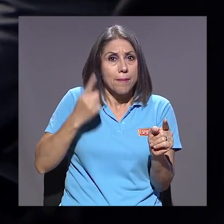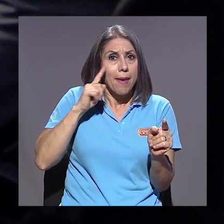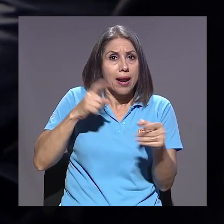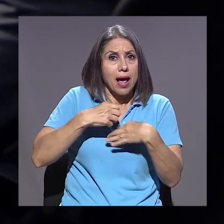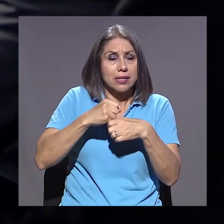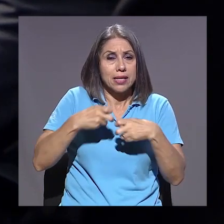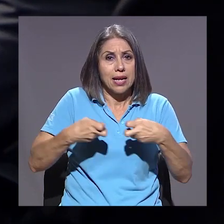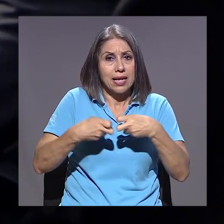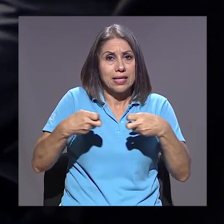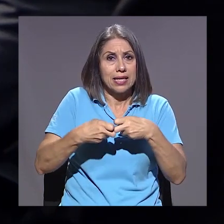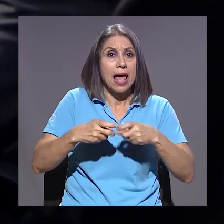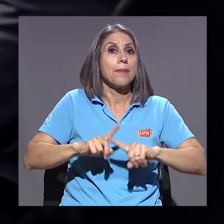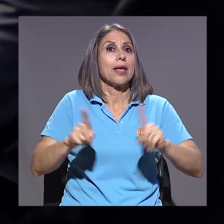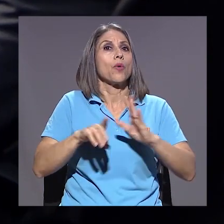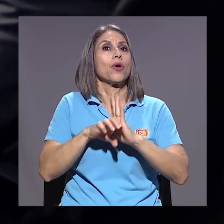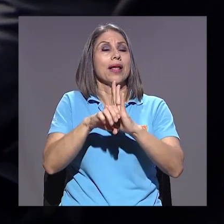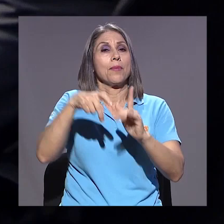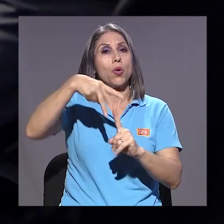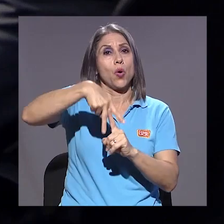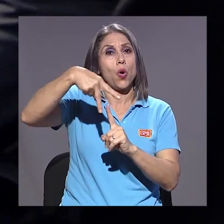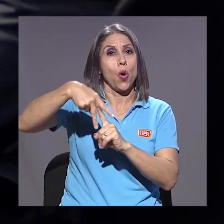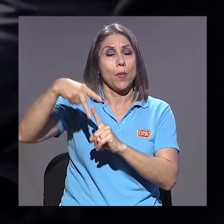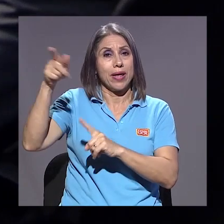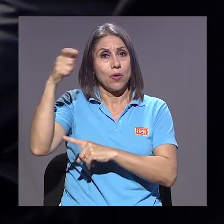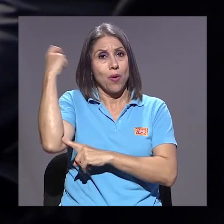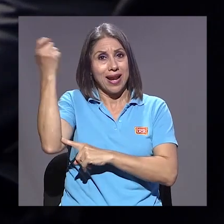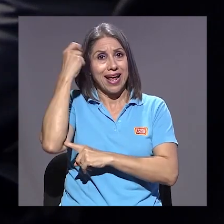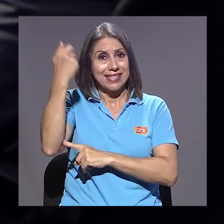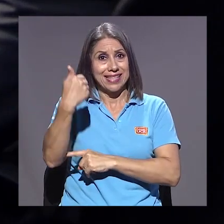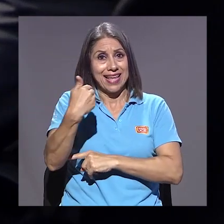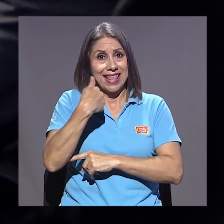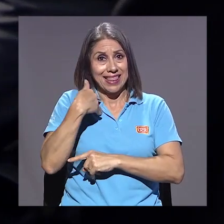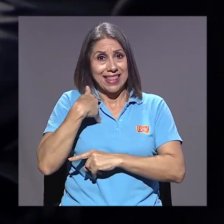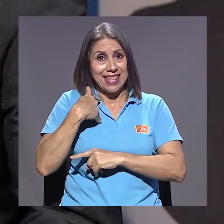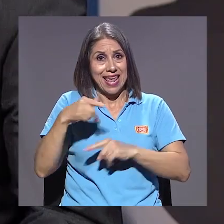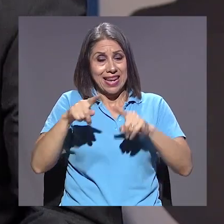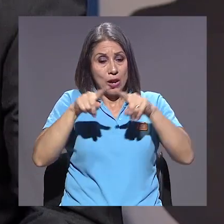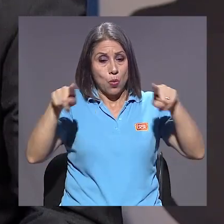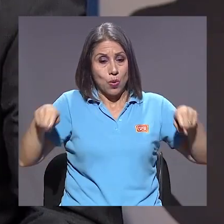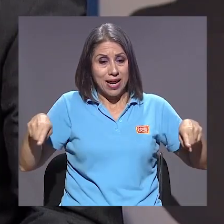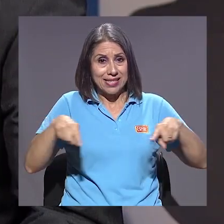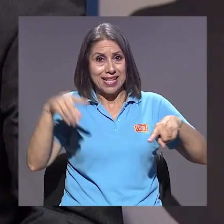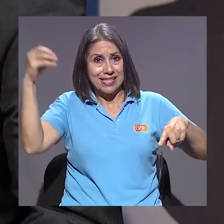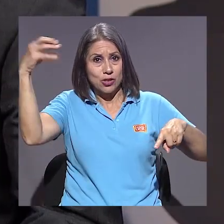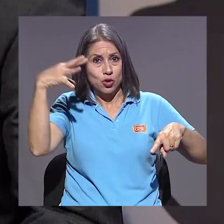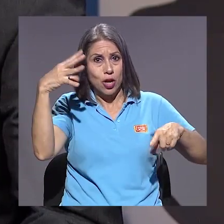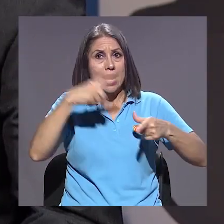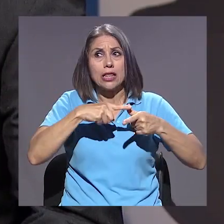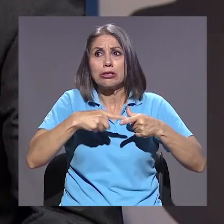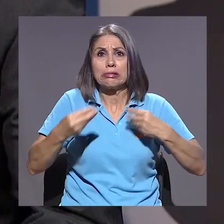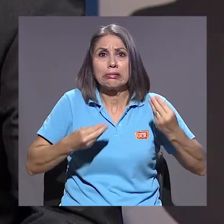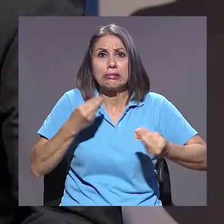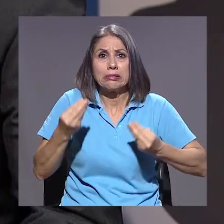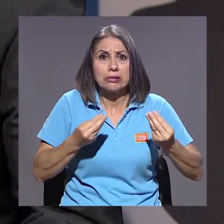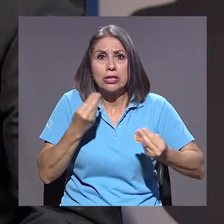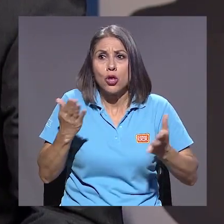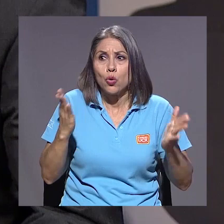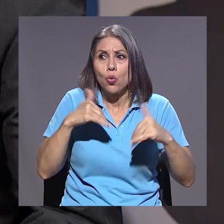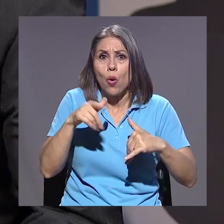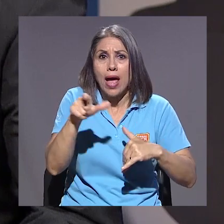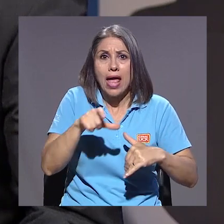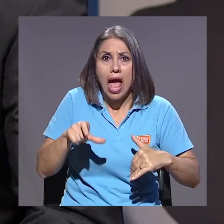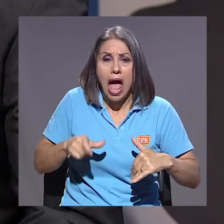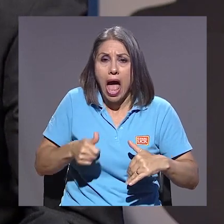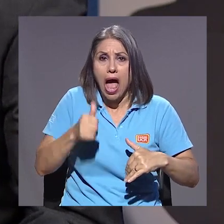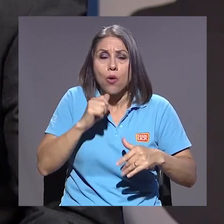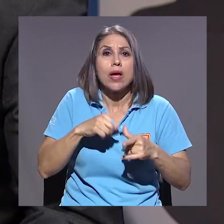caso Copeguanacaste, que tiene una instalación solar, entonces recurren al ICE. Sí. Y ese respaldo lo pagamos todos los demás que no